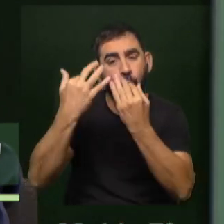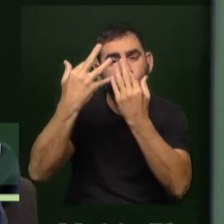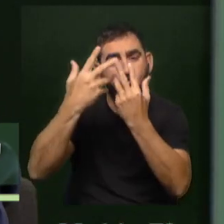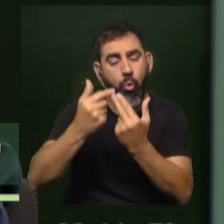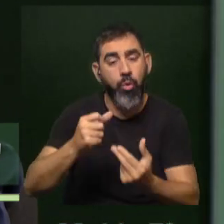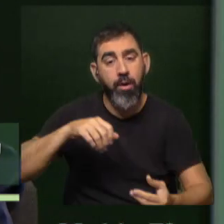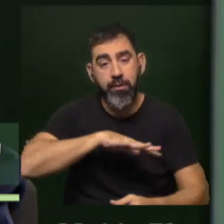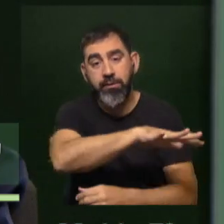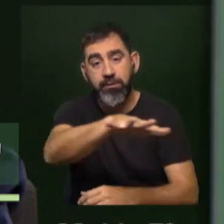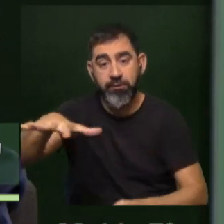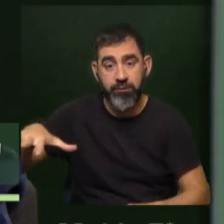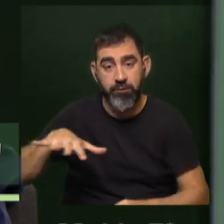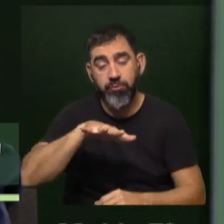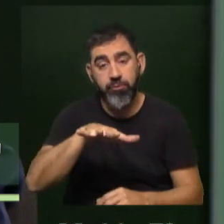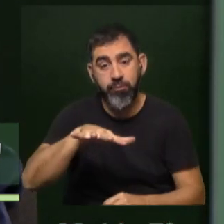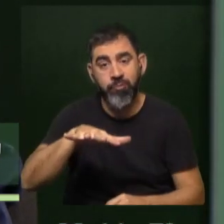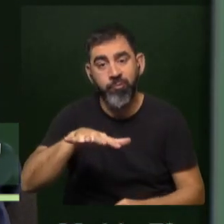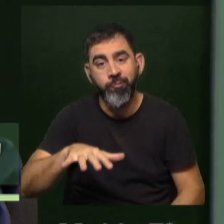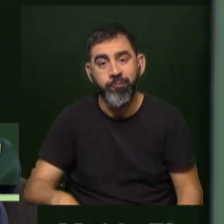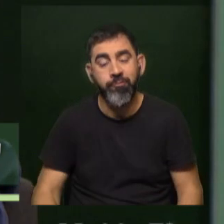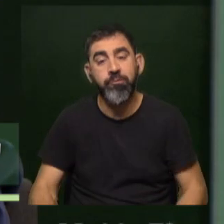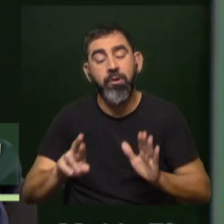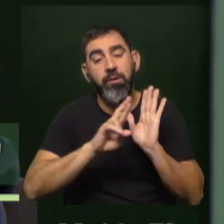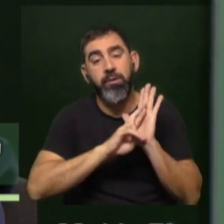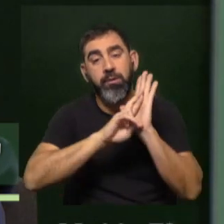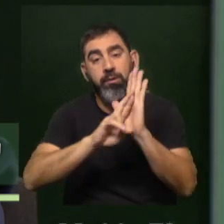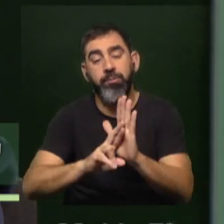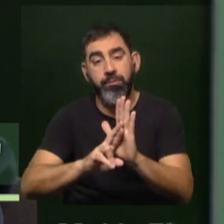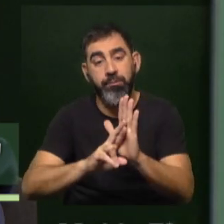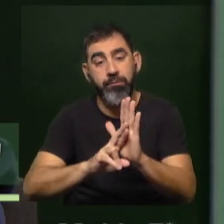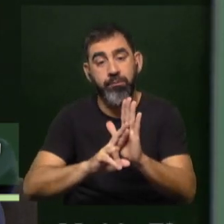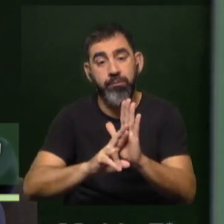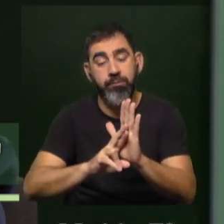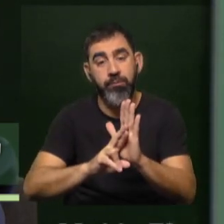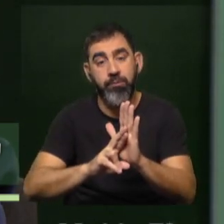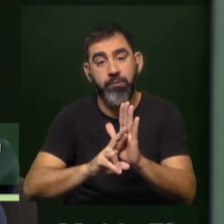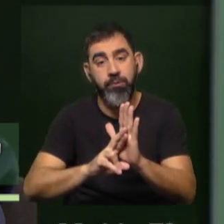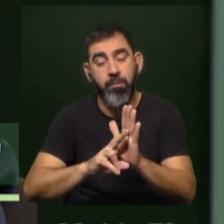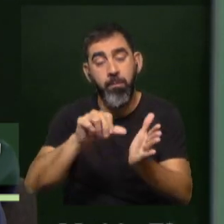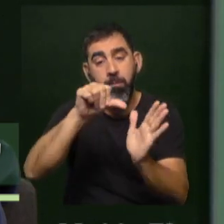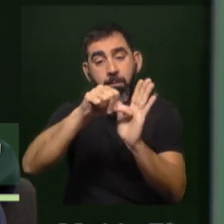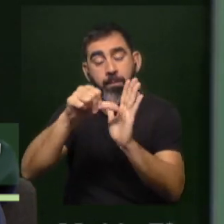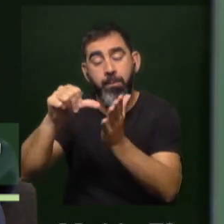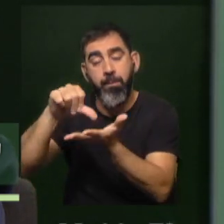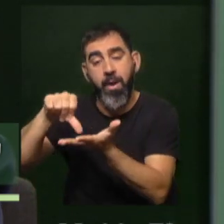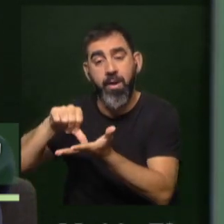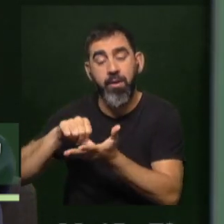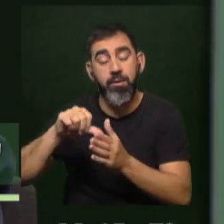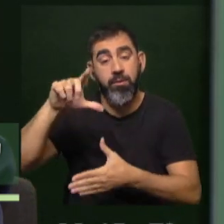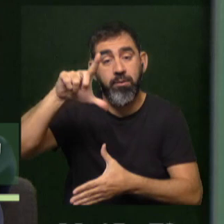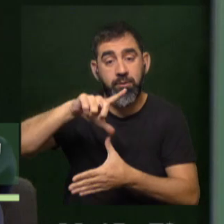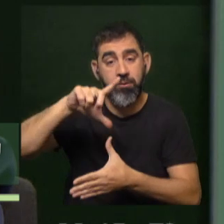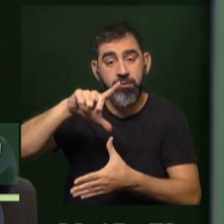social que está bueno que tiene representación o en varios países de América Latina